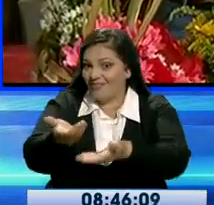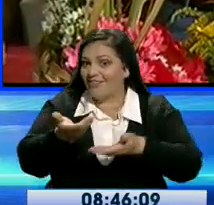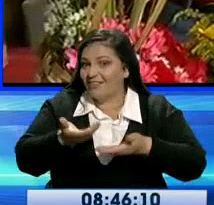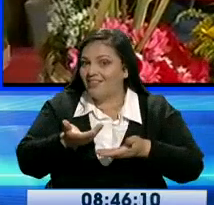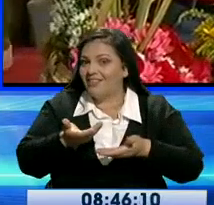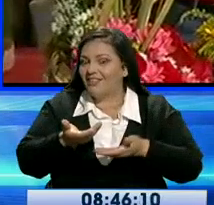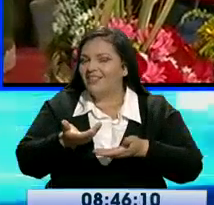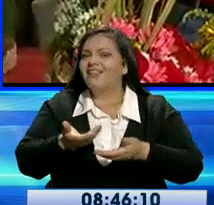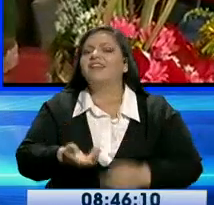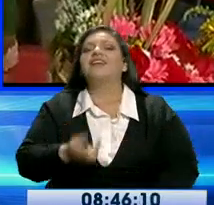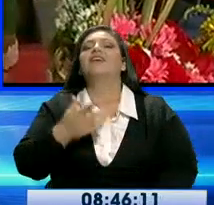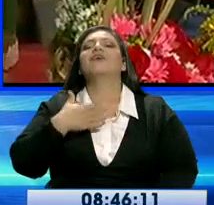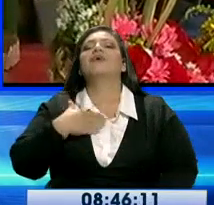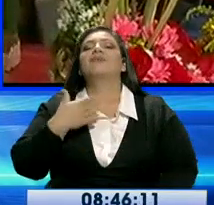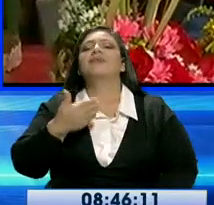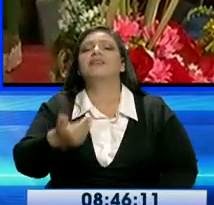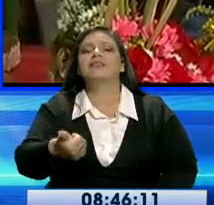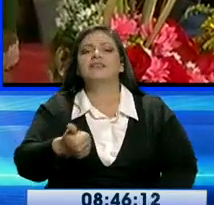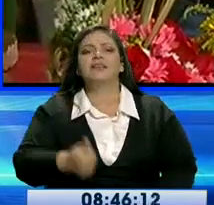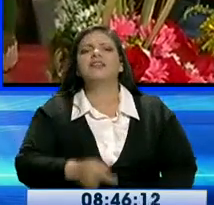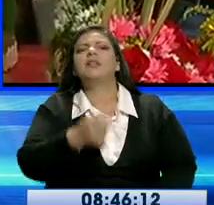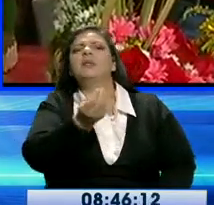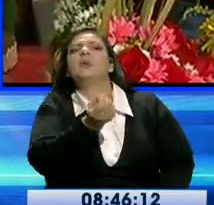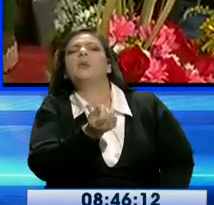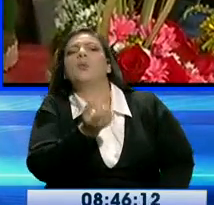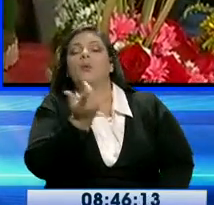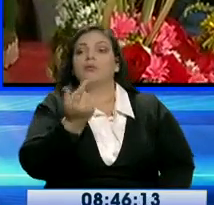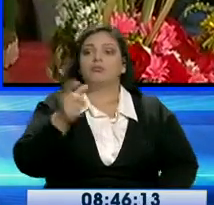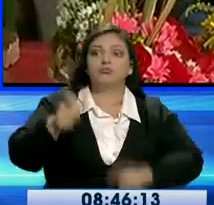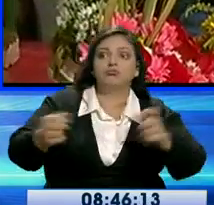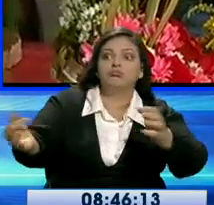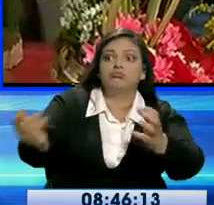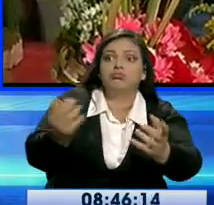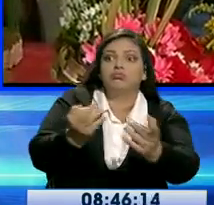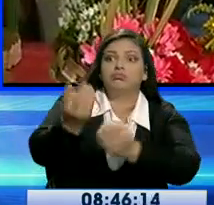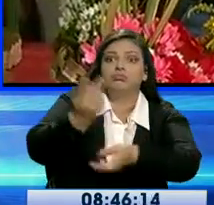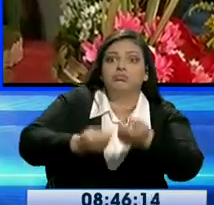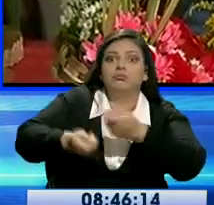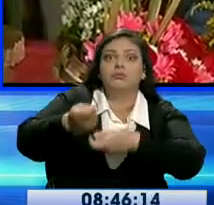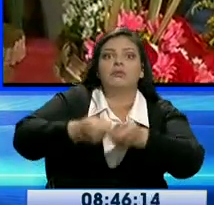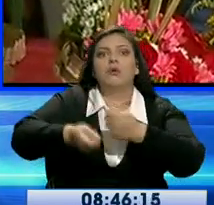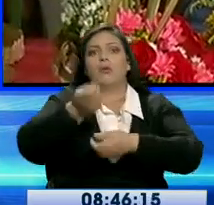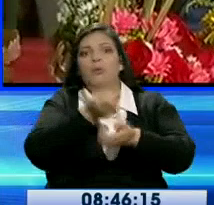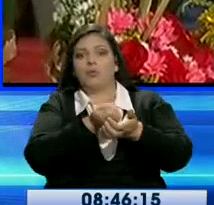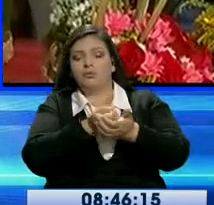Cuéntanos, ¿cómo están esos precios? ¿Cuál es el movimiento? ¿Y hay gente comprando?